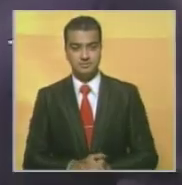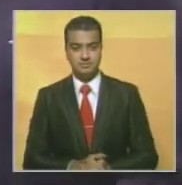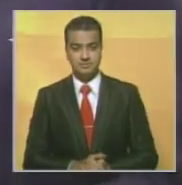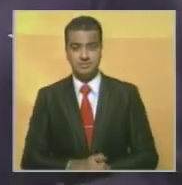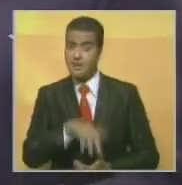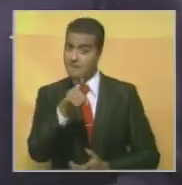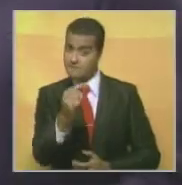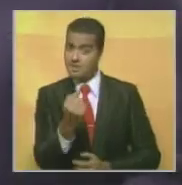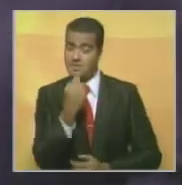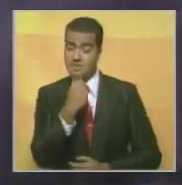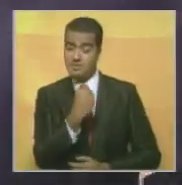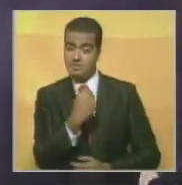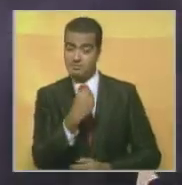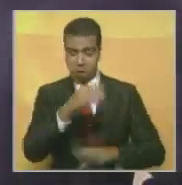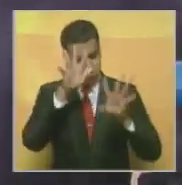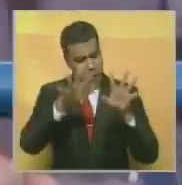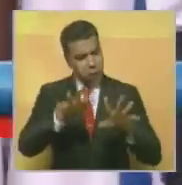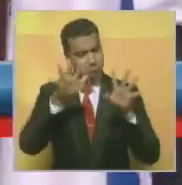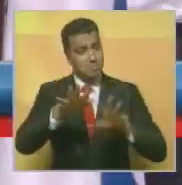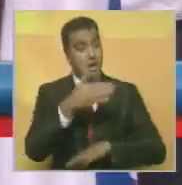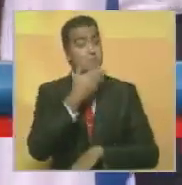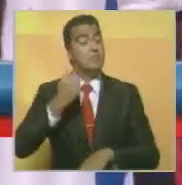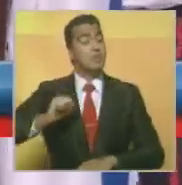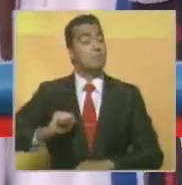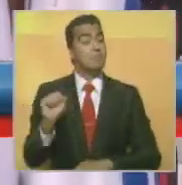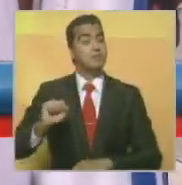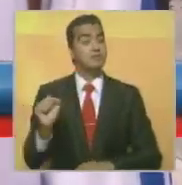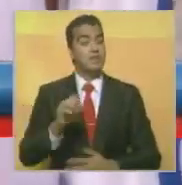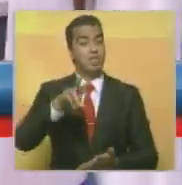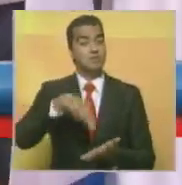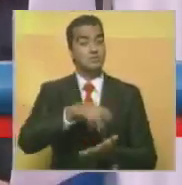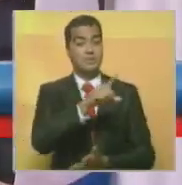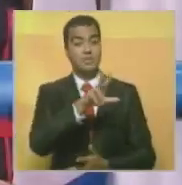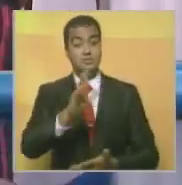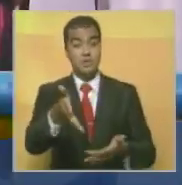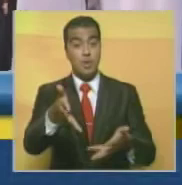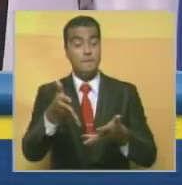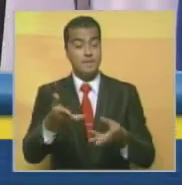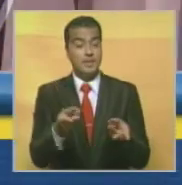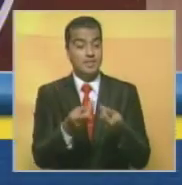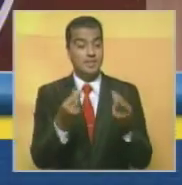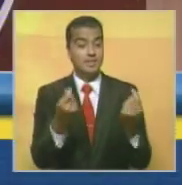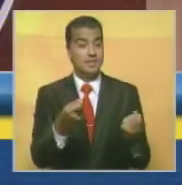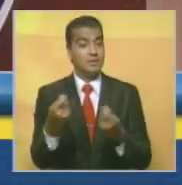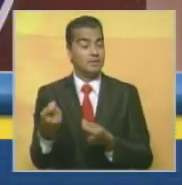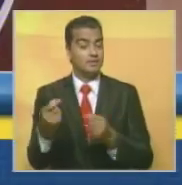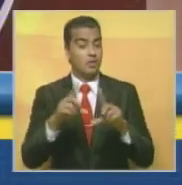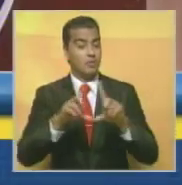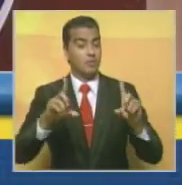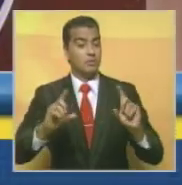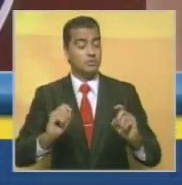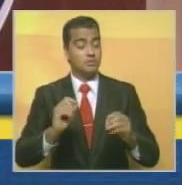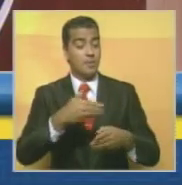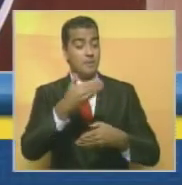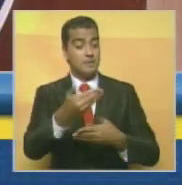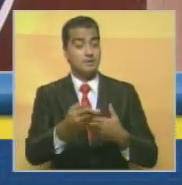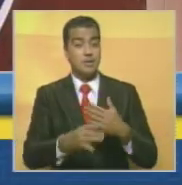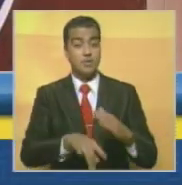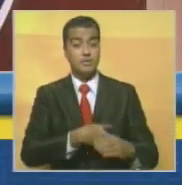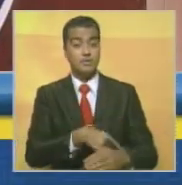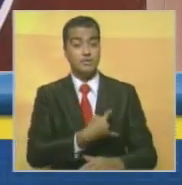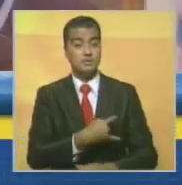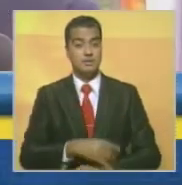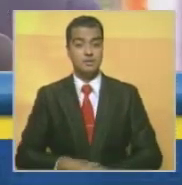Graterón agregó que también reconocerán a los mejores policías de 2012 con premios en metálico como cupos para hacer posgrados en la Universidad